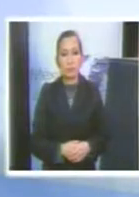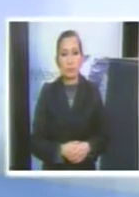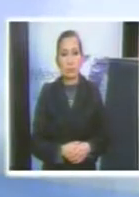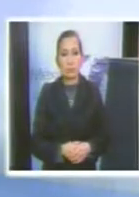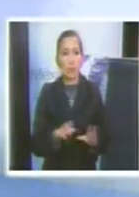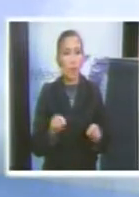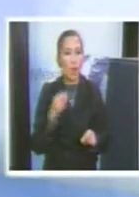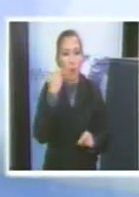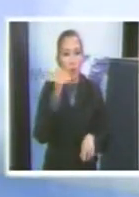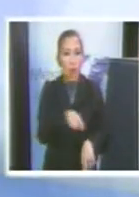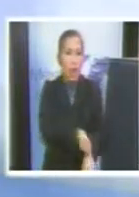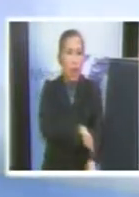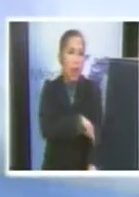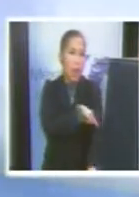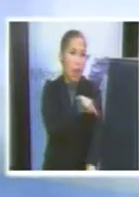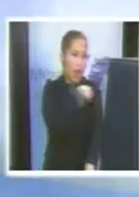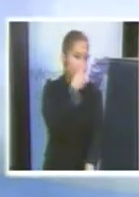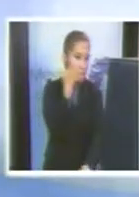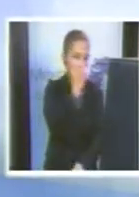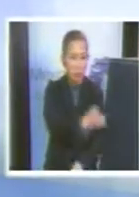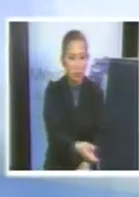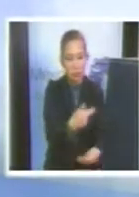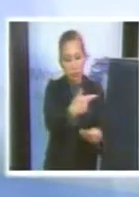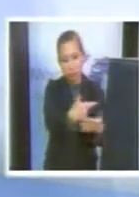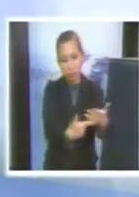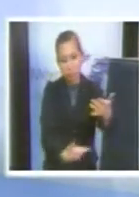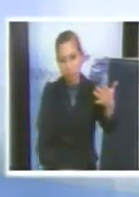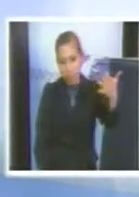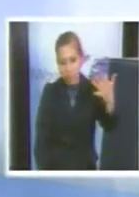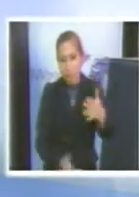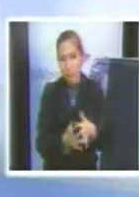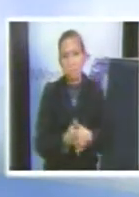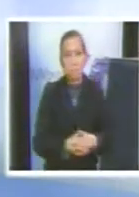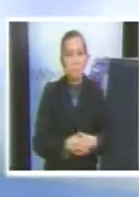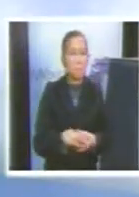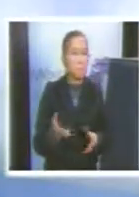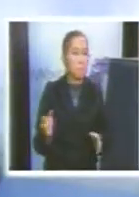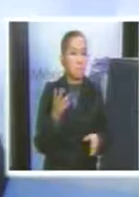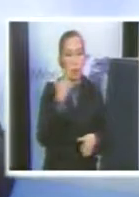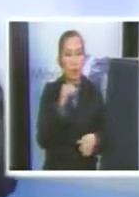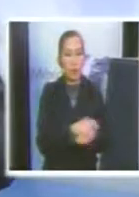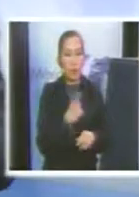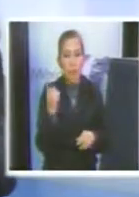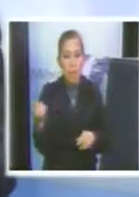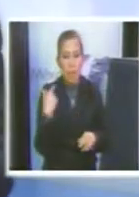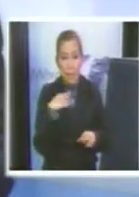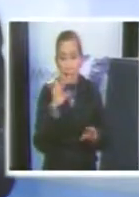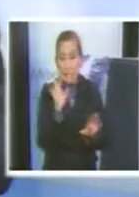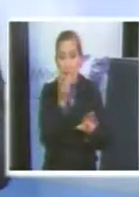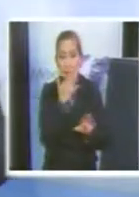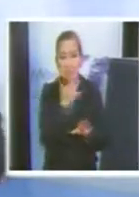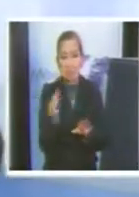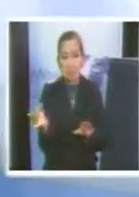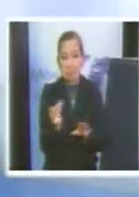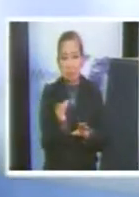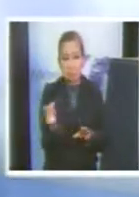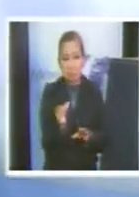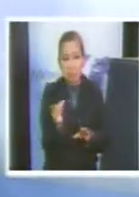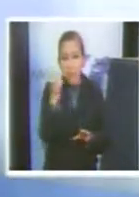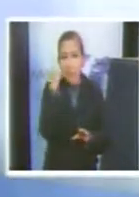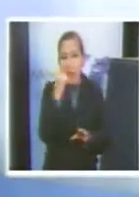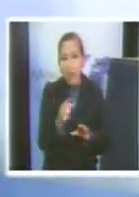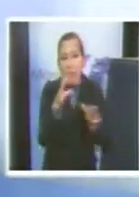No me quiero extender más en esta numeralia, y la razón por la que le apunto es simplemente